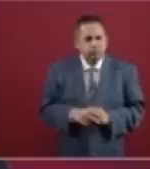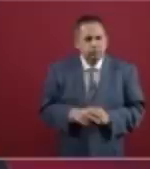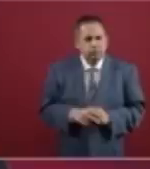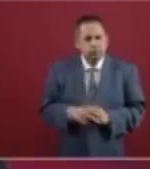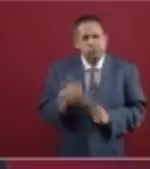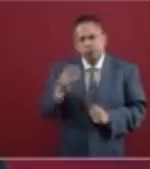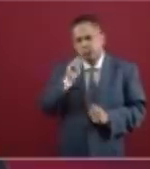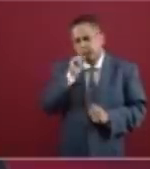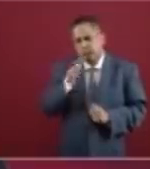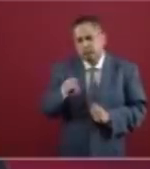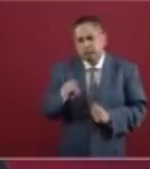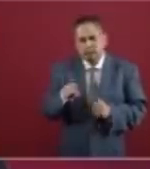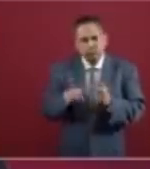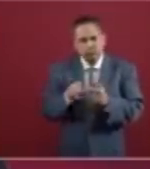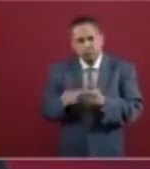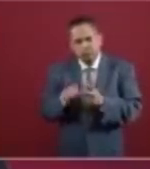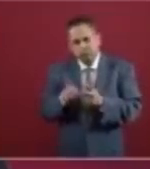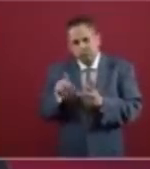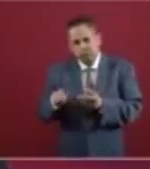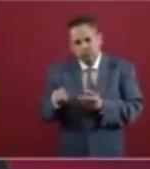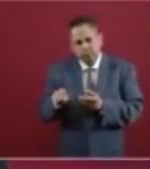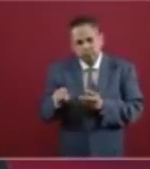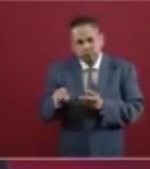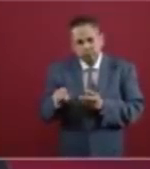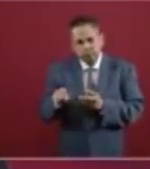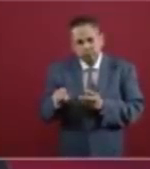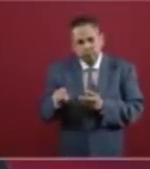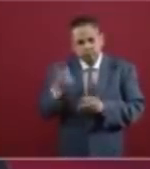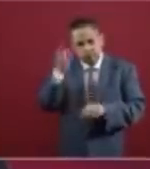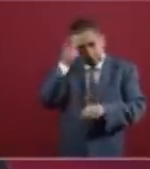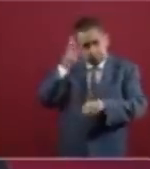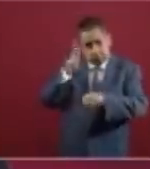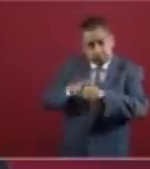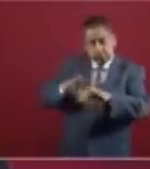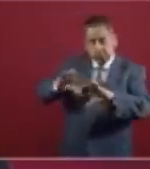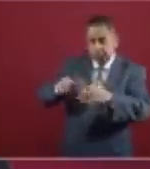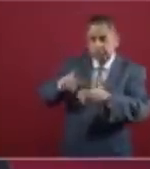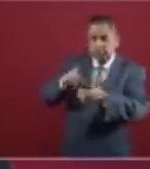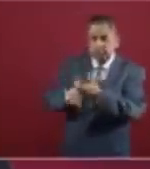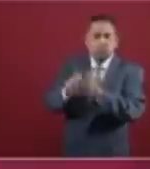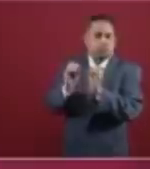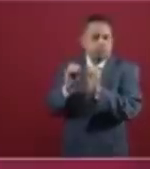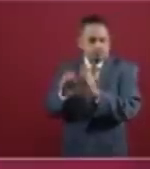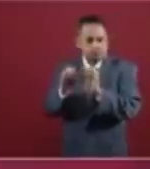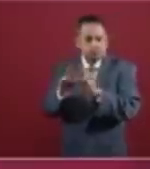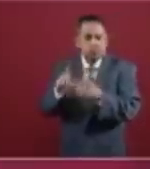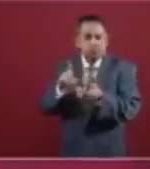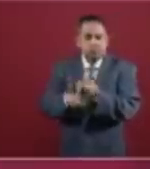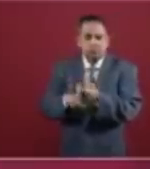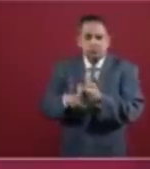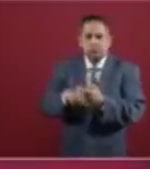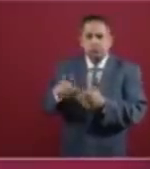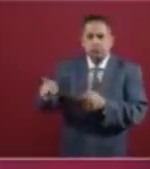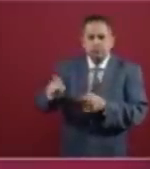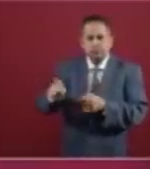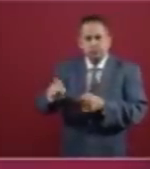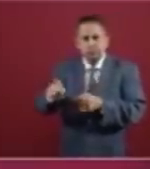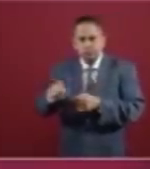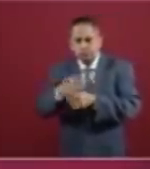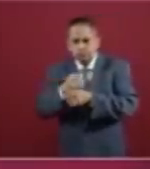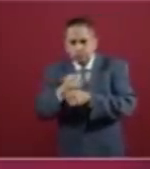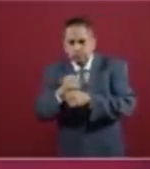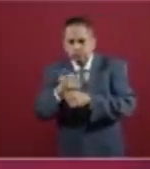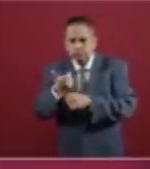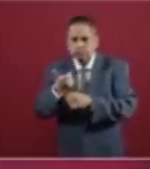y también la dirección, la oficina de inteligencia